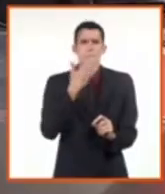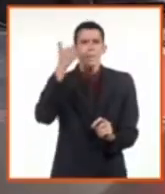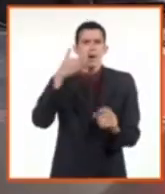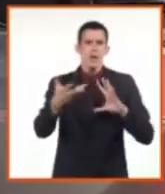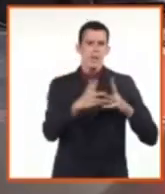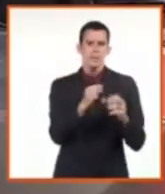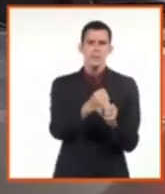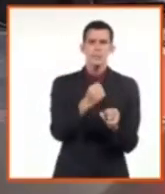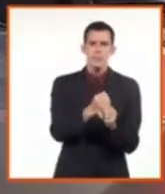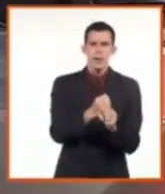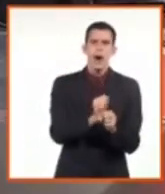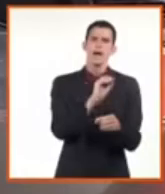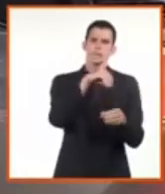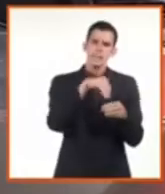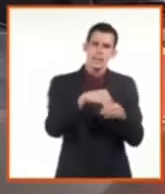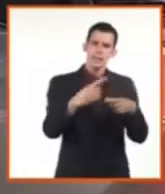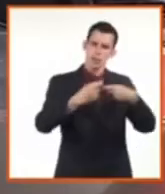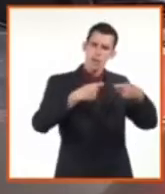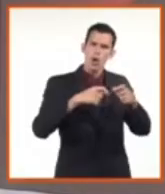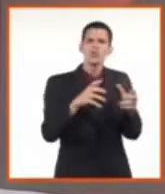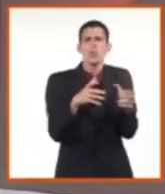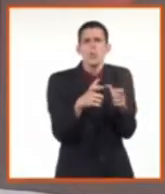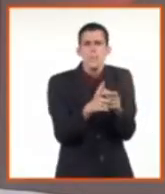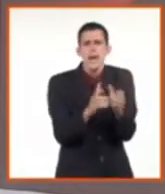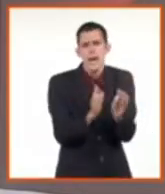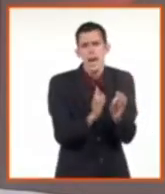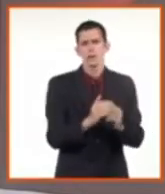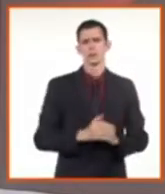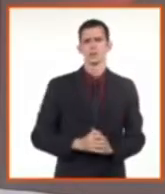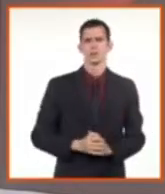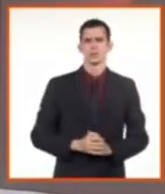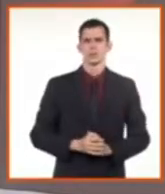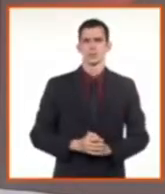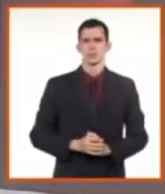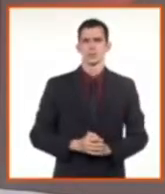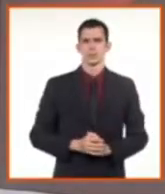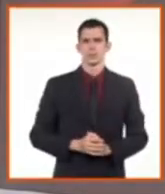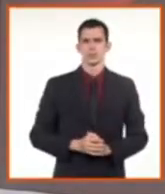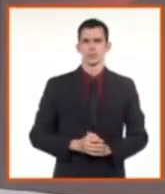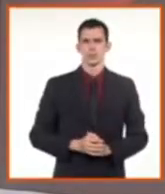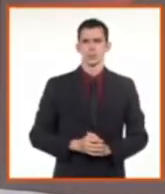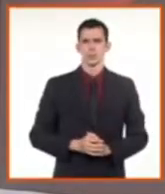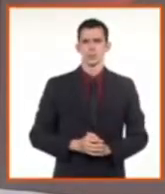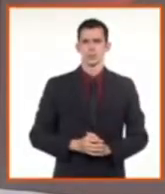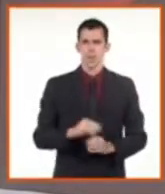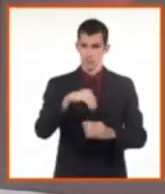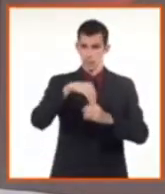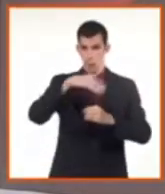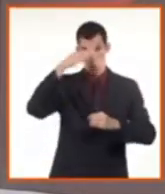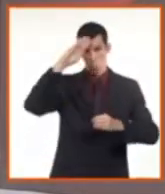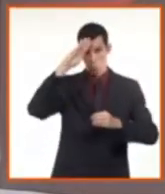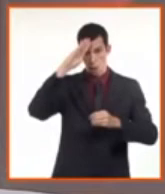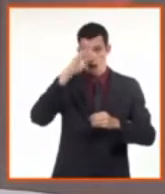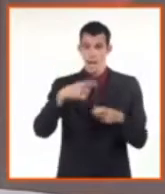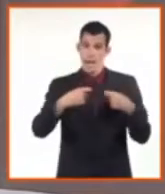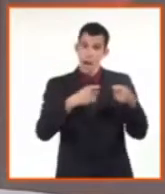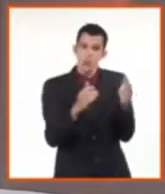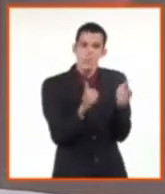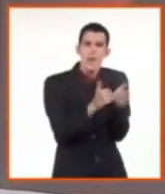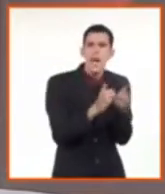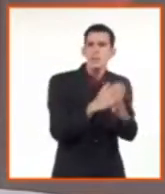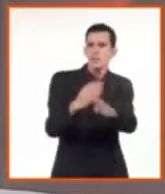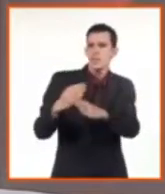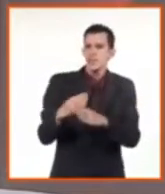se aprobó también promover que estos negocios de inversión extranjera se destinen fundamentalmente